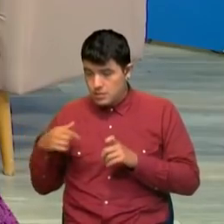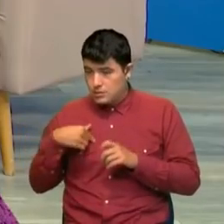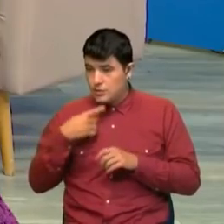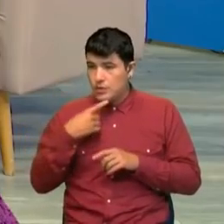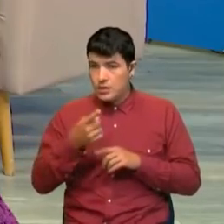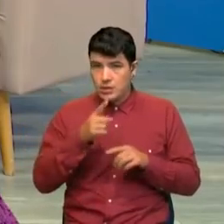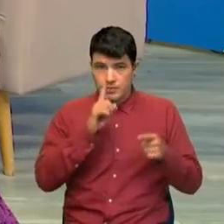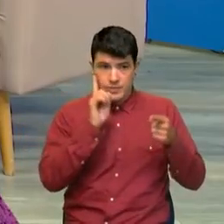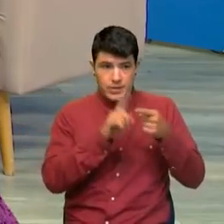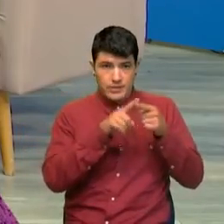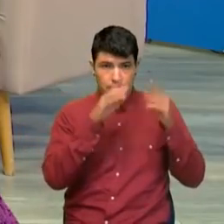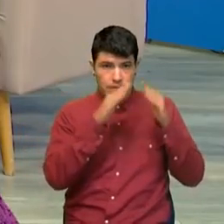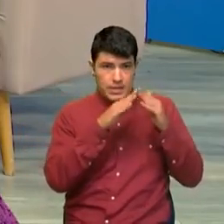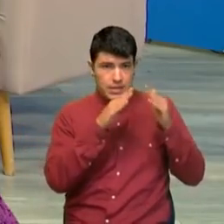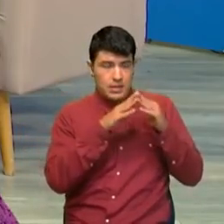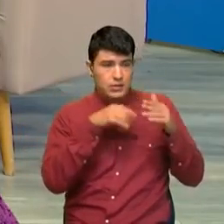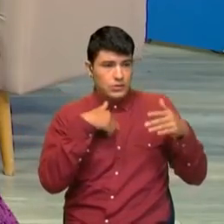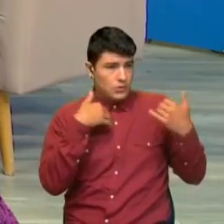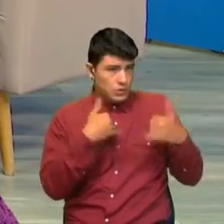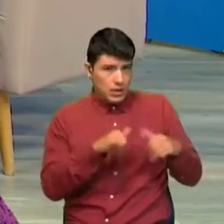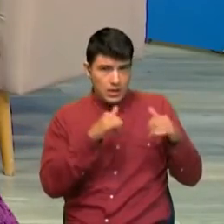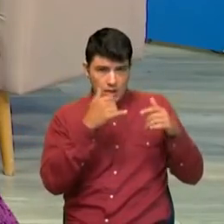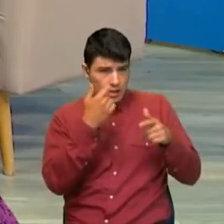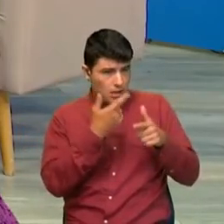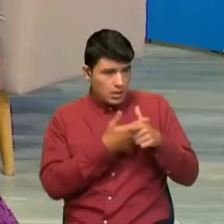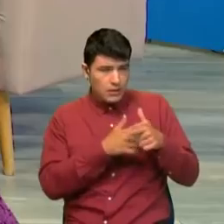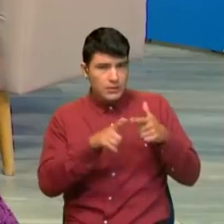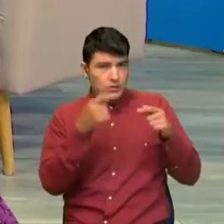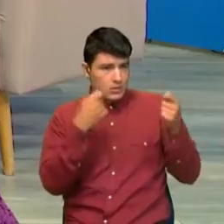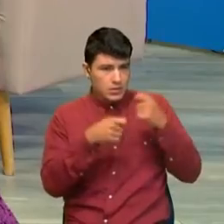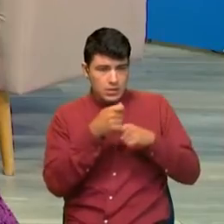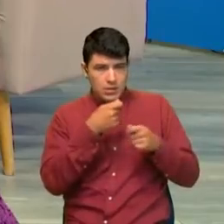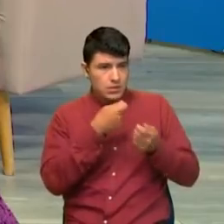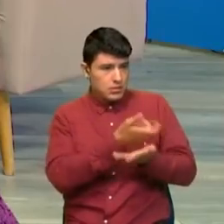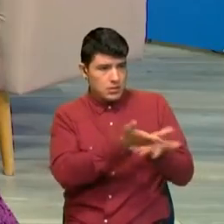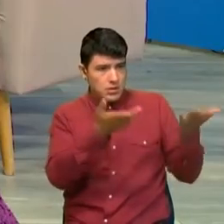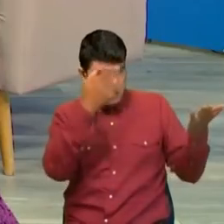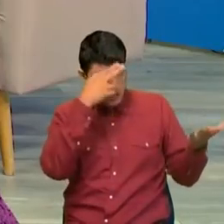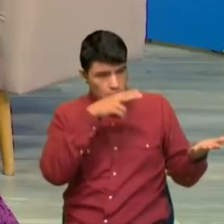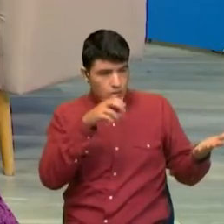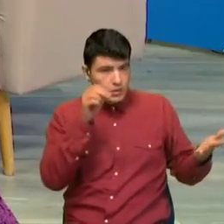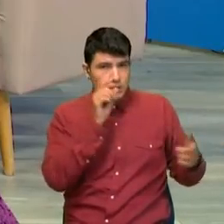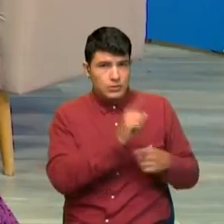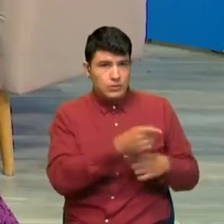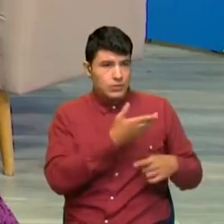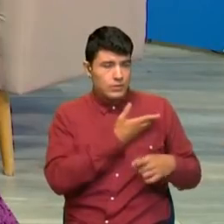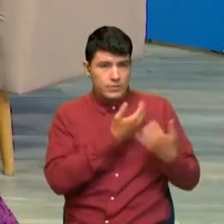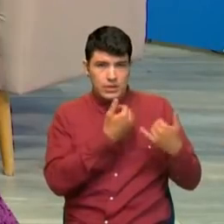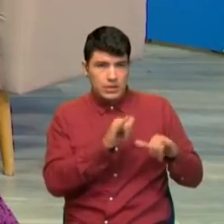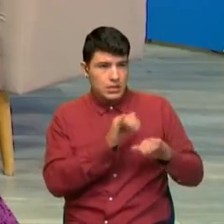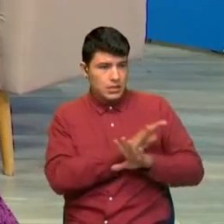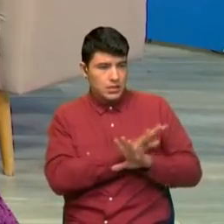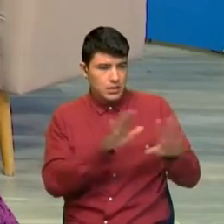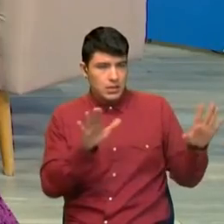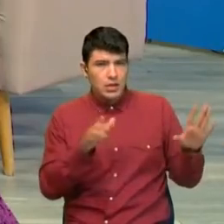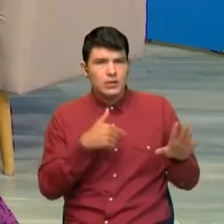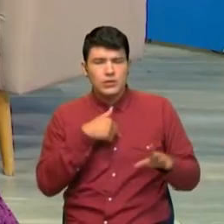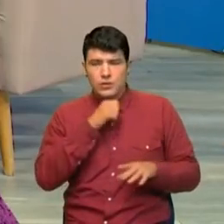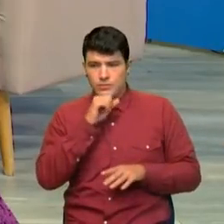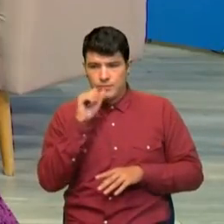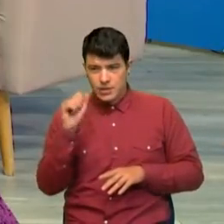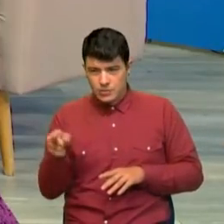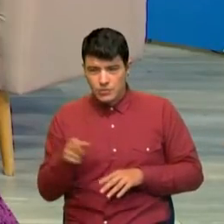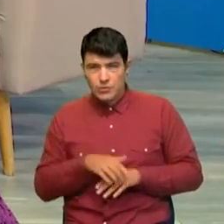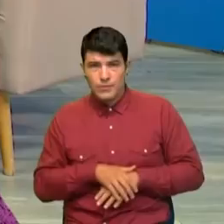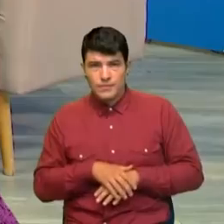del primer bien que tuve, se repartí a los hijos la parte que le pertenecía por parte de mamá. Yo hago la pregunta, es